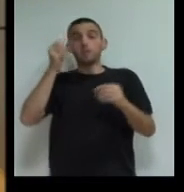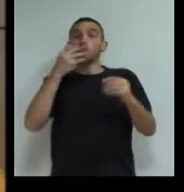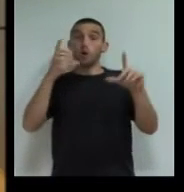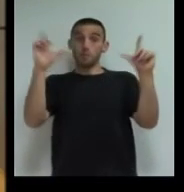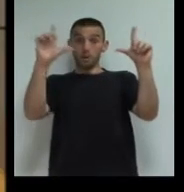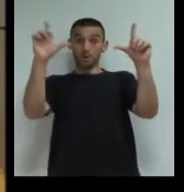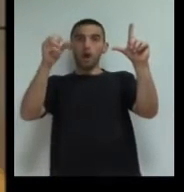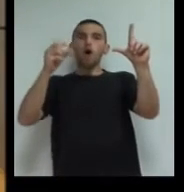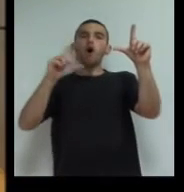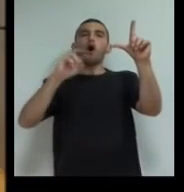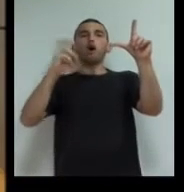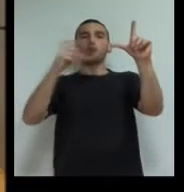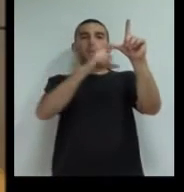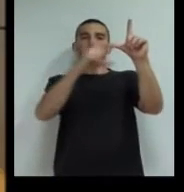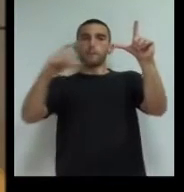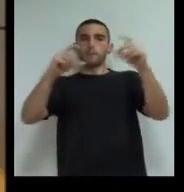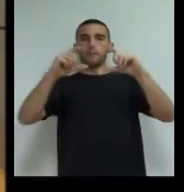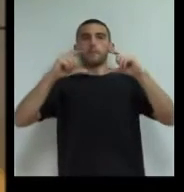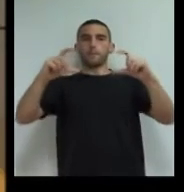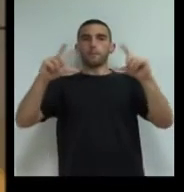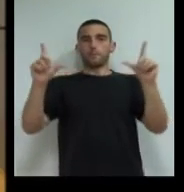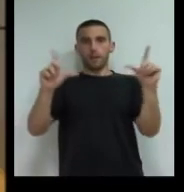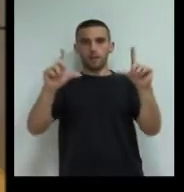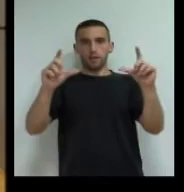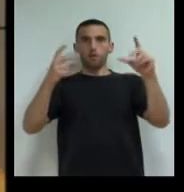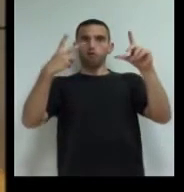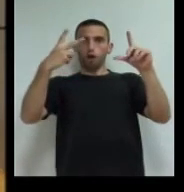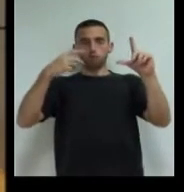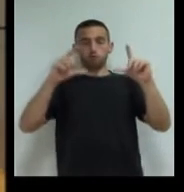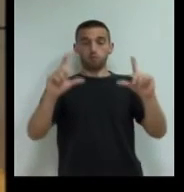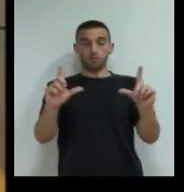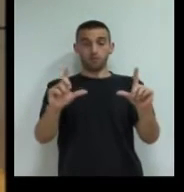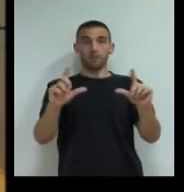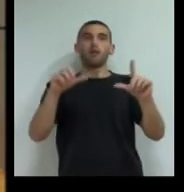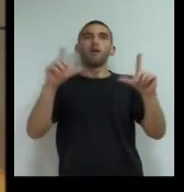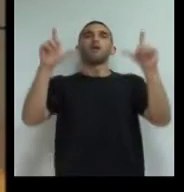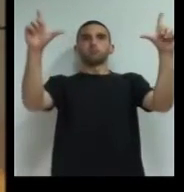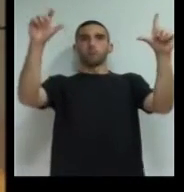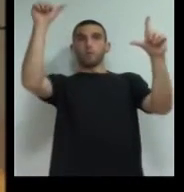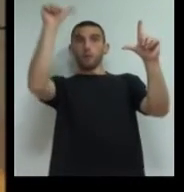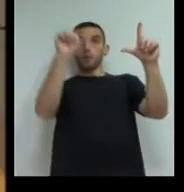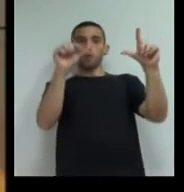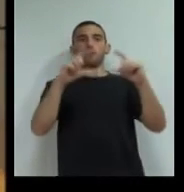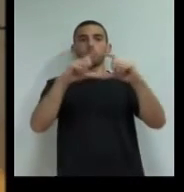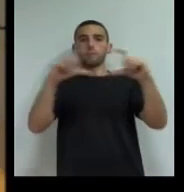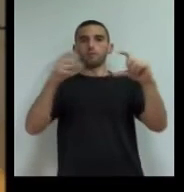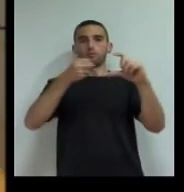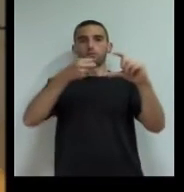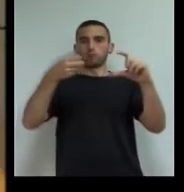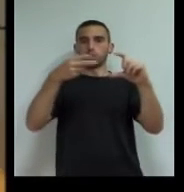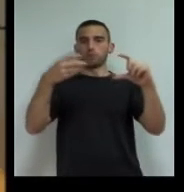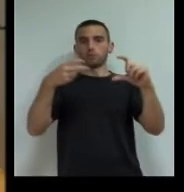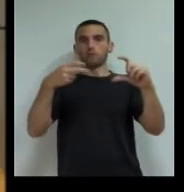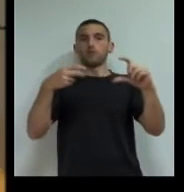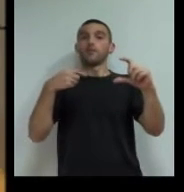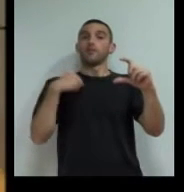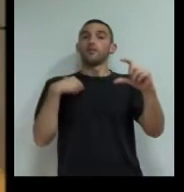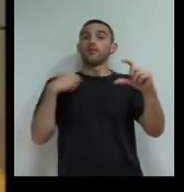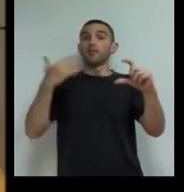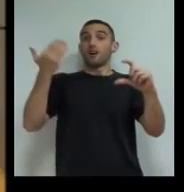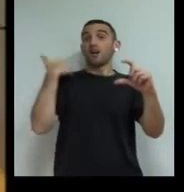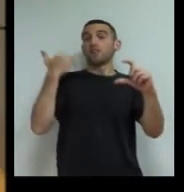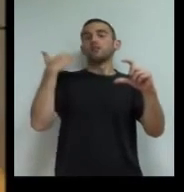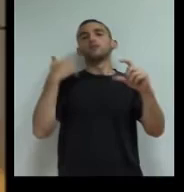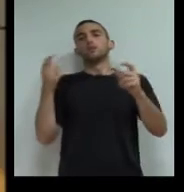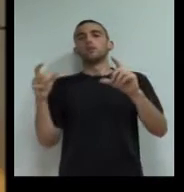debajo de la pantalla. Utilizamos una pantalla proporcional al tamaño de la pantalla, ahora que instalamos las salas de manera fija. Cuando lo hacíamos